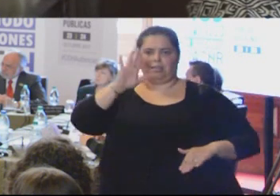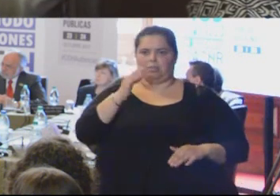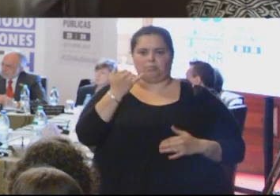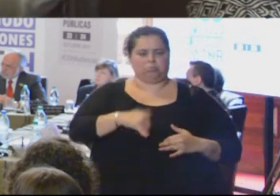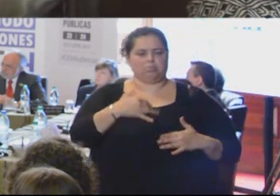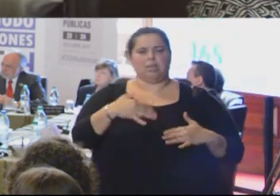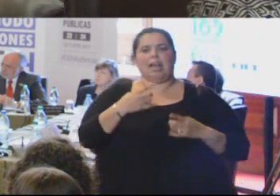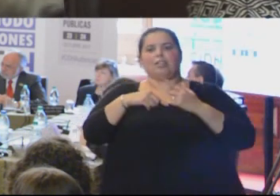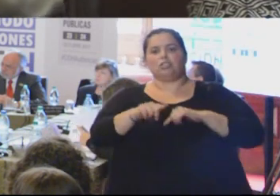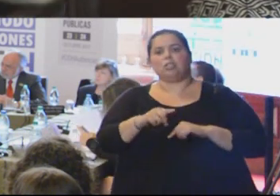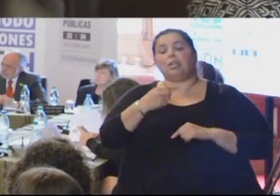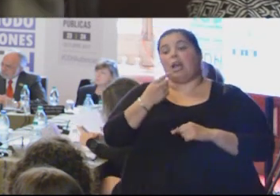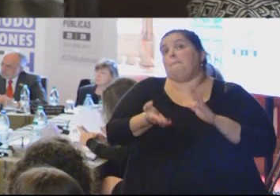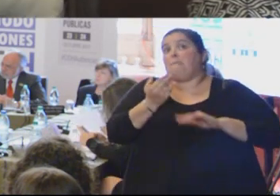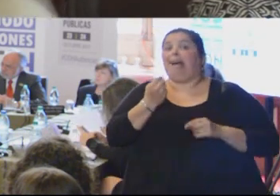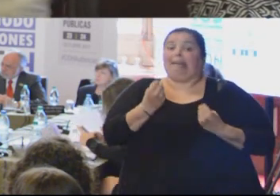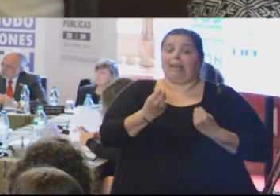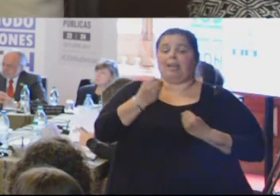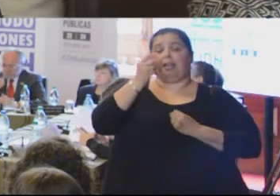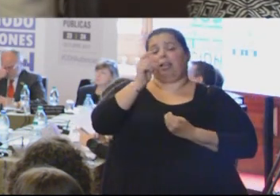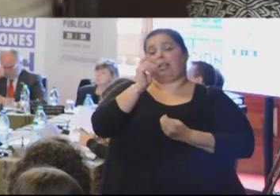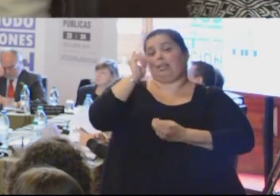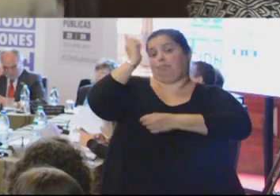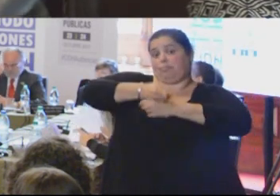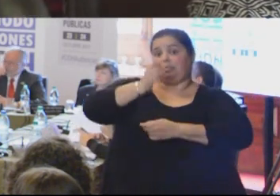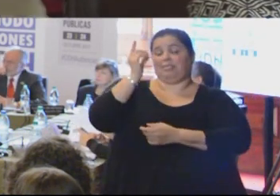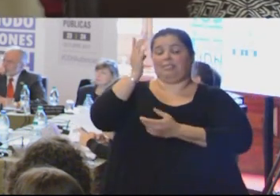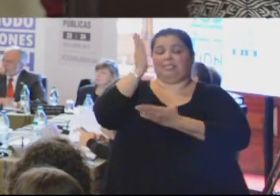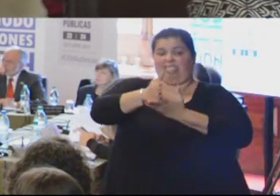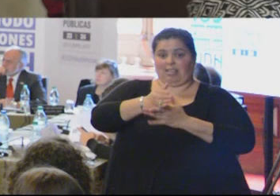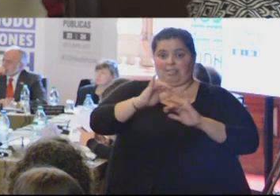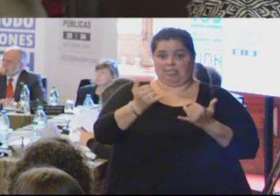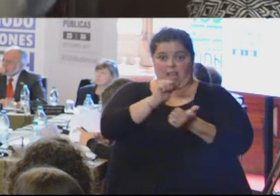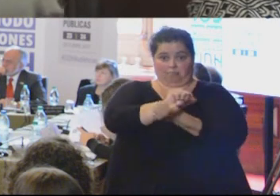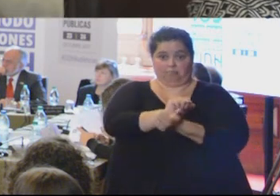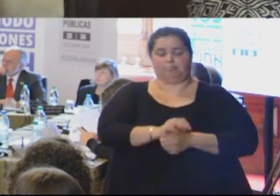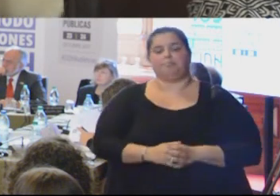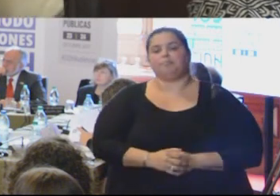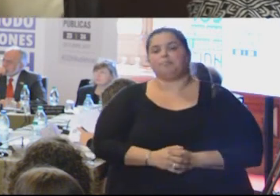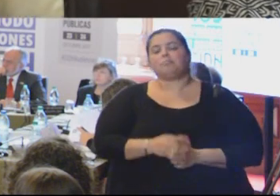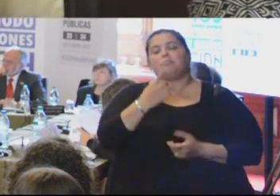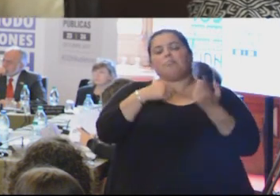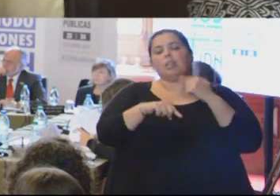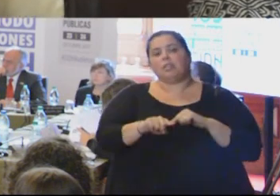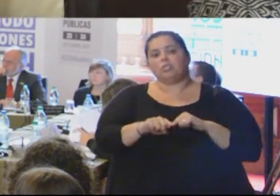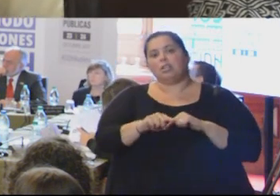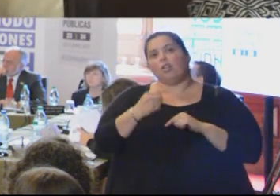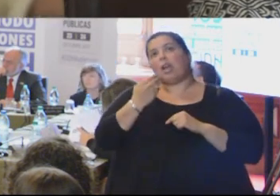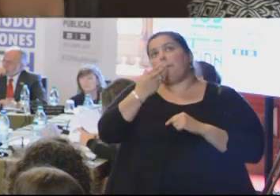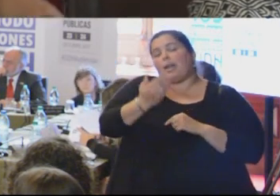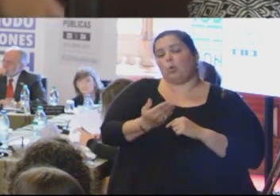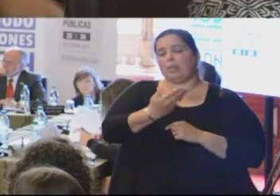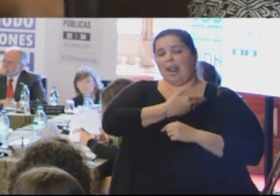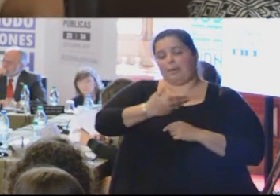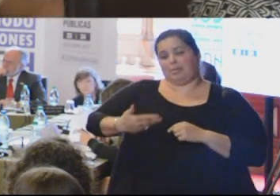imputación y sentencias y finalmente frente a las preguntas que hace la comisionada la señora